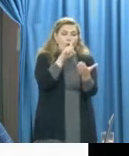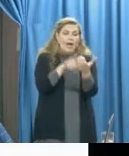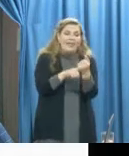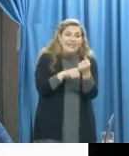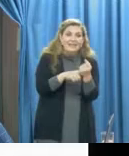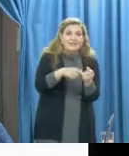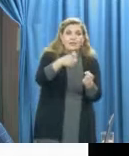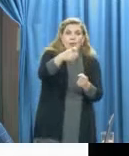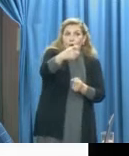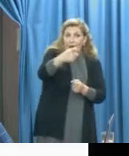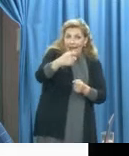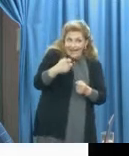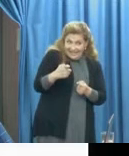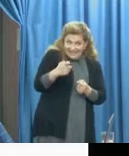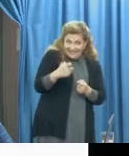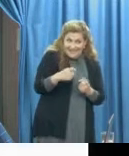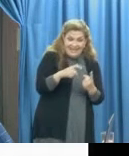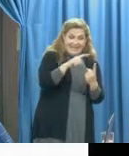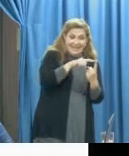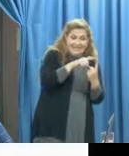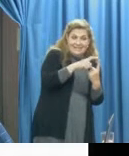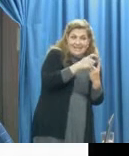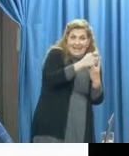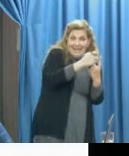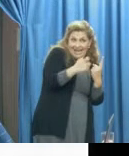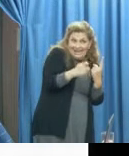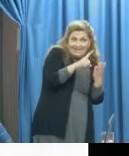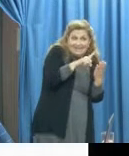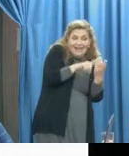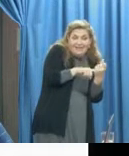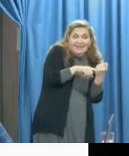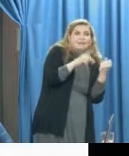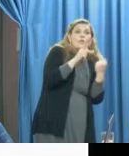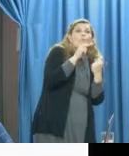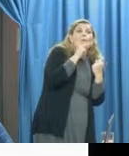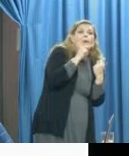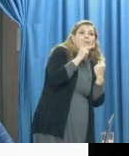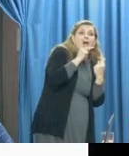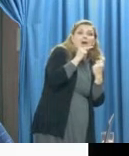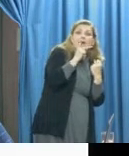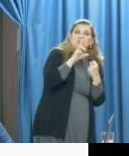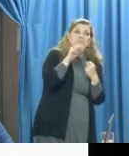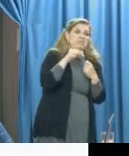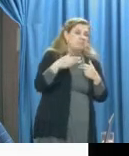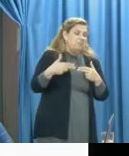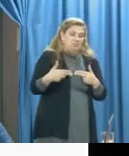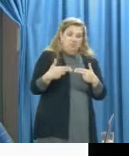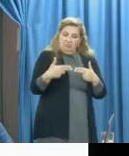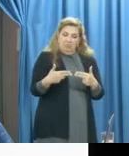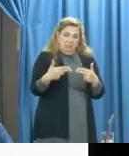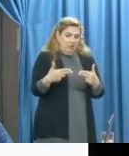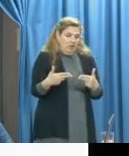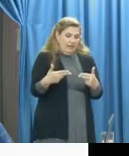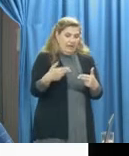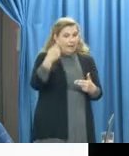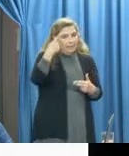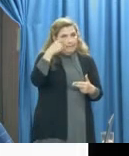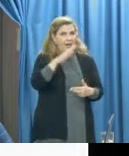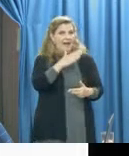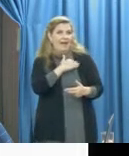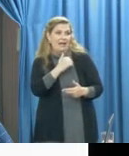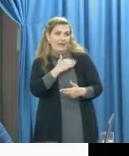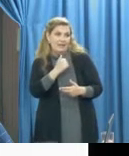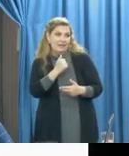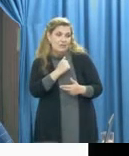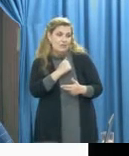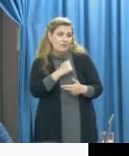Si está en el X del papá, no le va a transmitir ese X a los hijos, porque